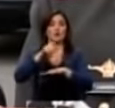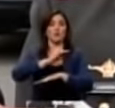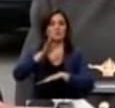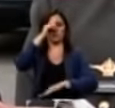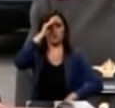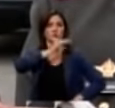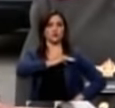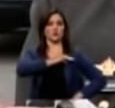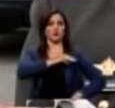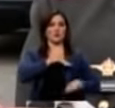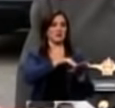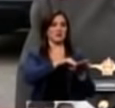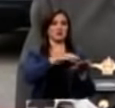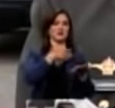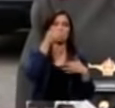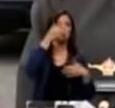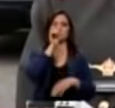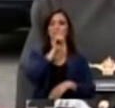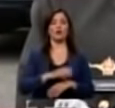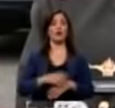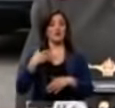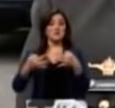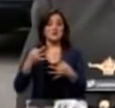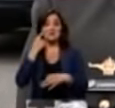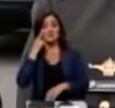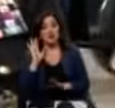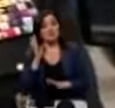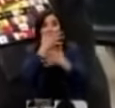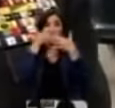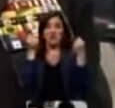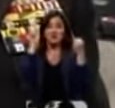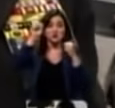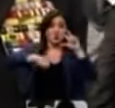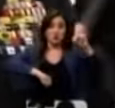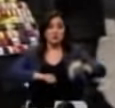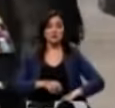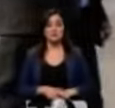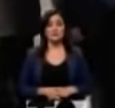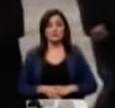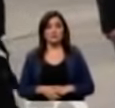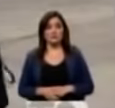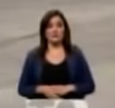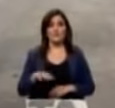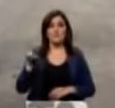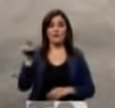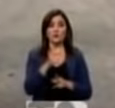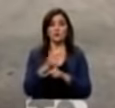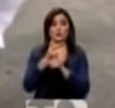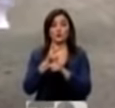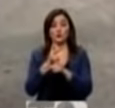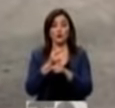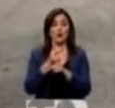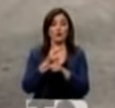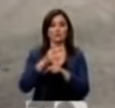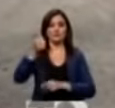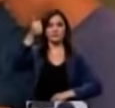Obviamente la justicia sabrá promulgar si hubo o no hubo fraude. Por otra parte, Castro insistió en que el Consejo de Generales